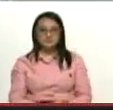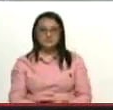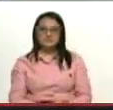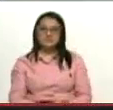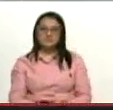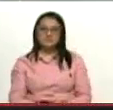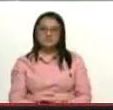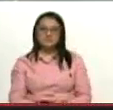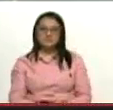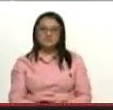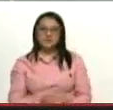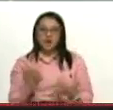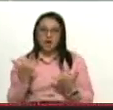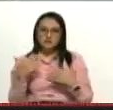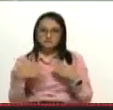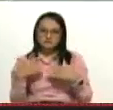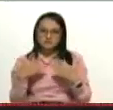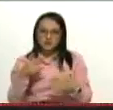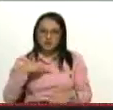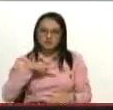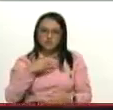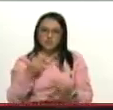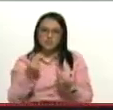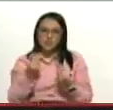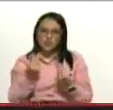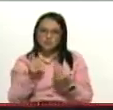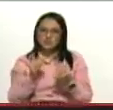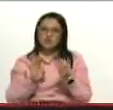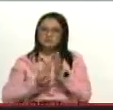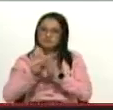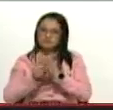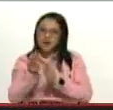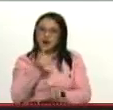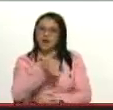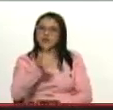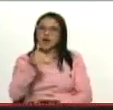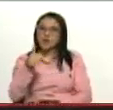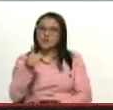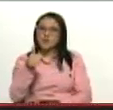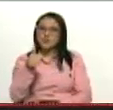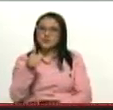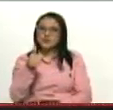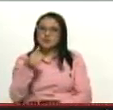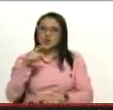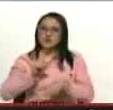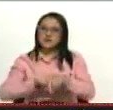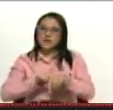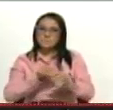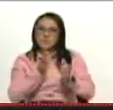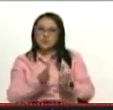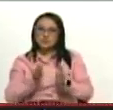hemos tenido muchos éxitos en cada una de nuestras eras